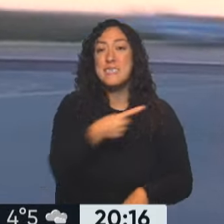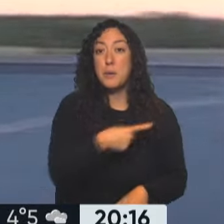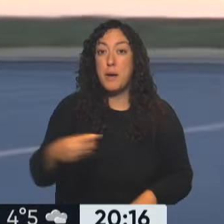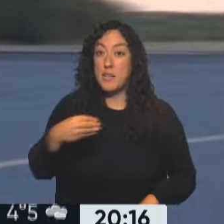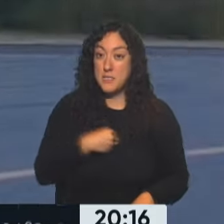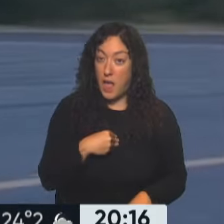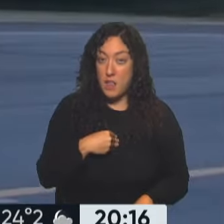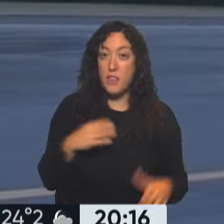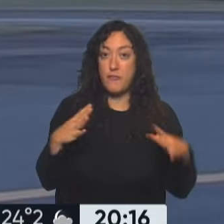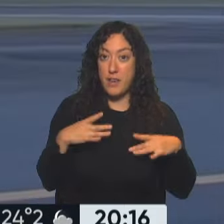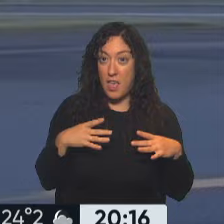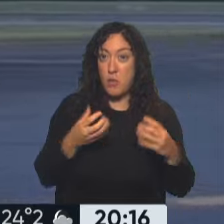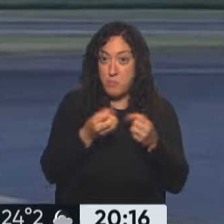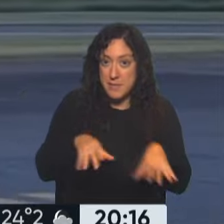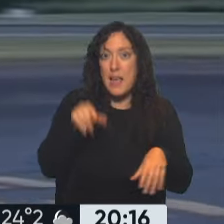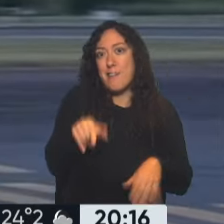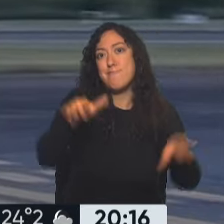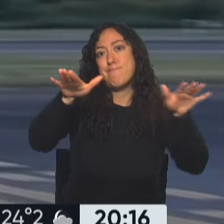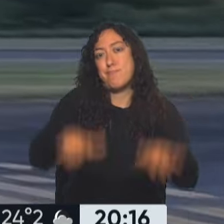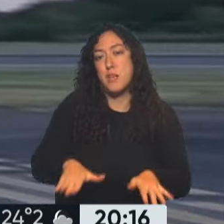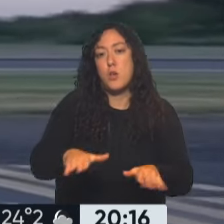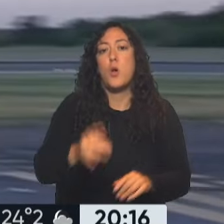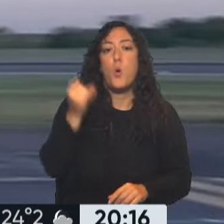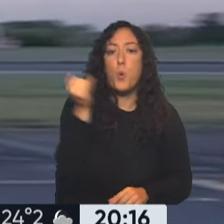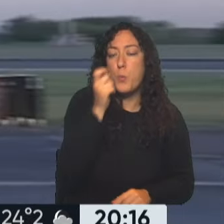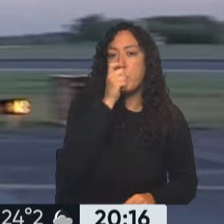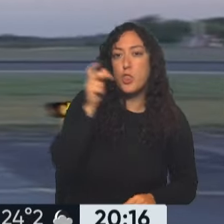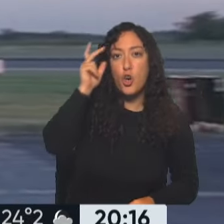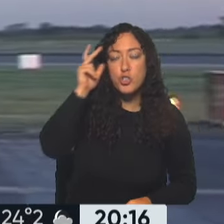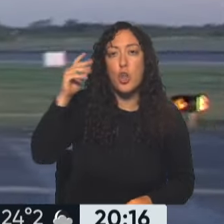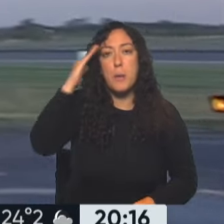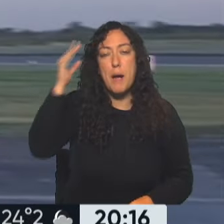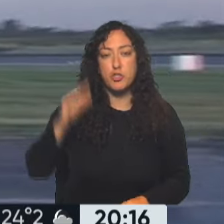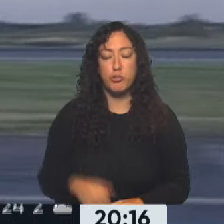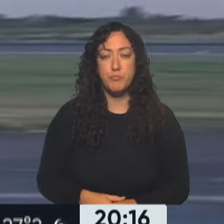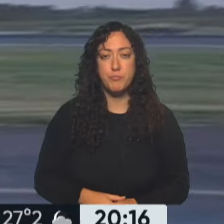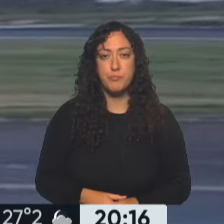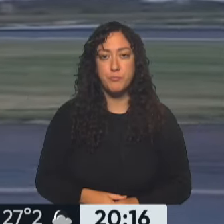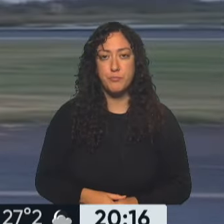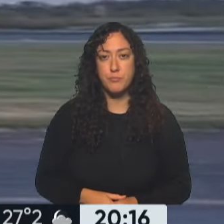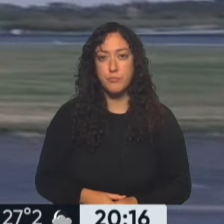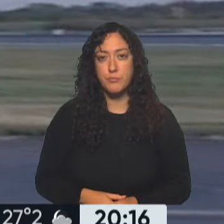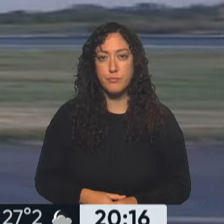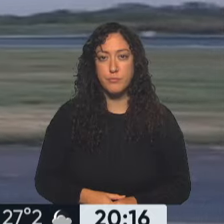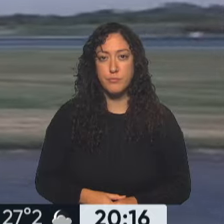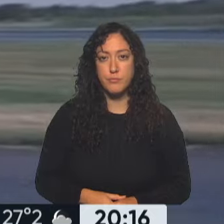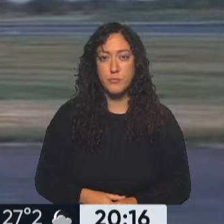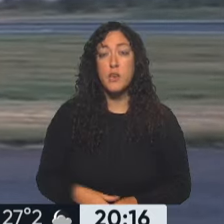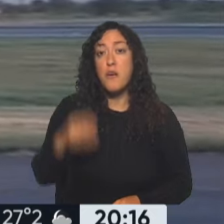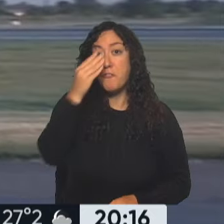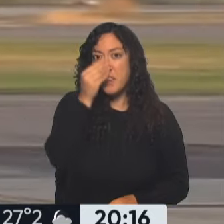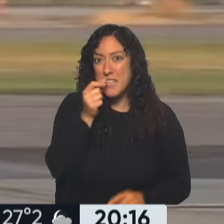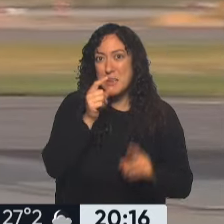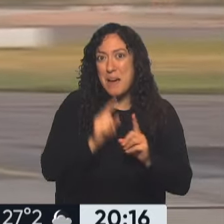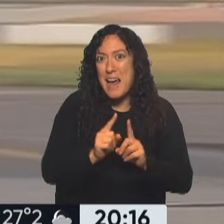en la República Argentina, el jueves 28 de marzo. Esto, decíamos, da comienzo a este fin de semana